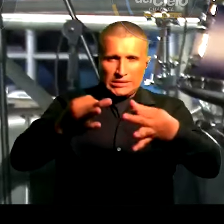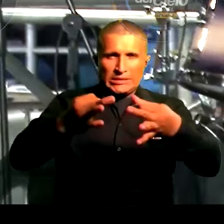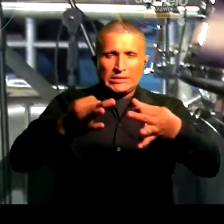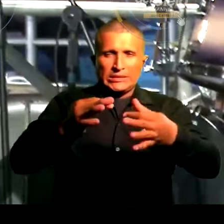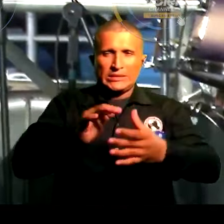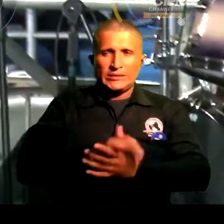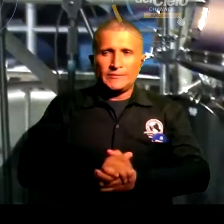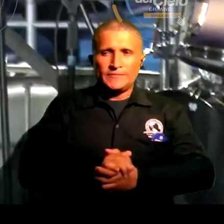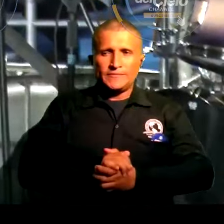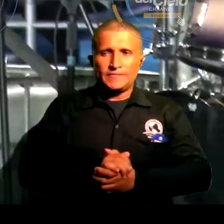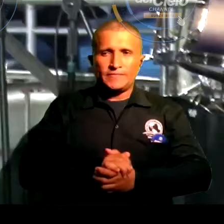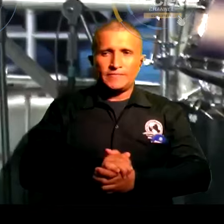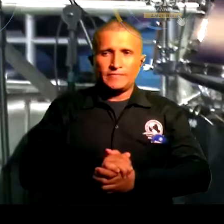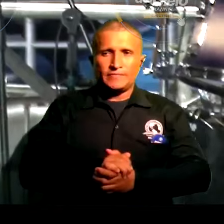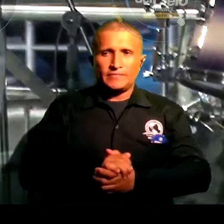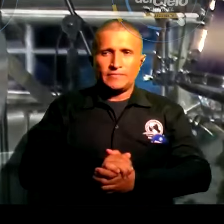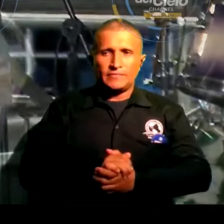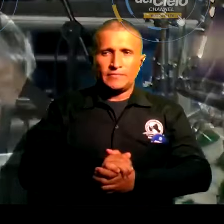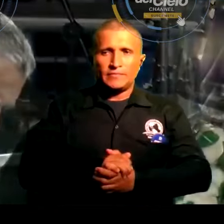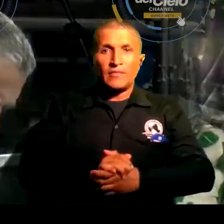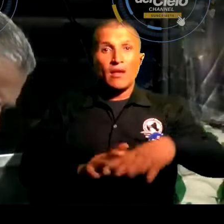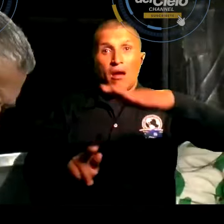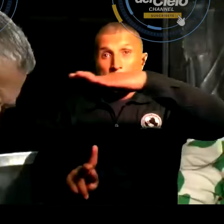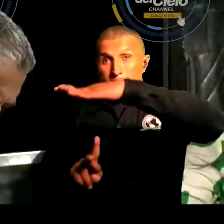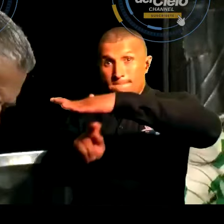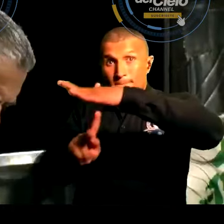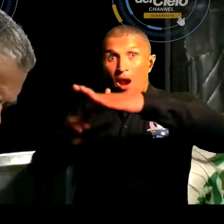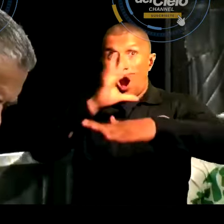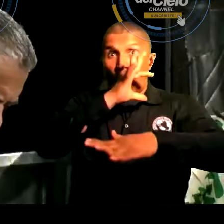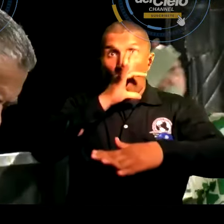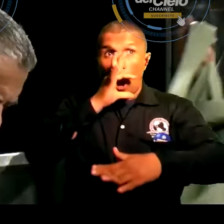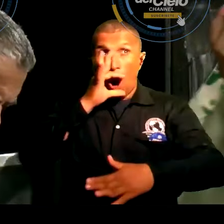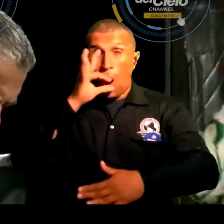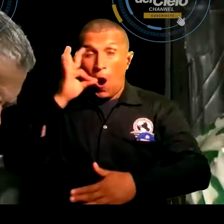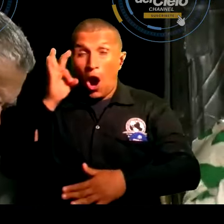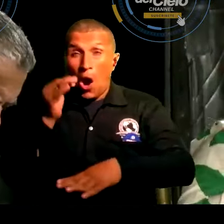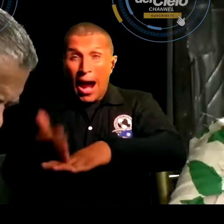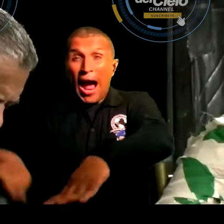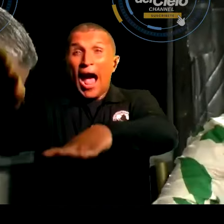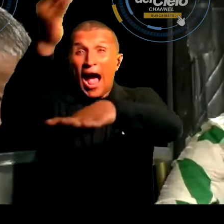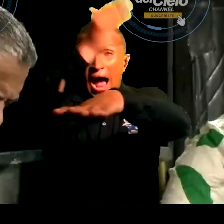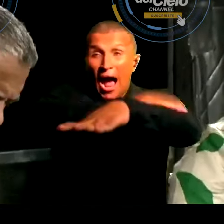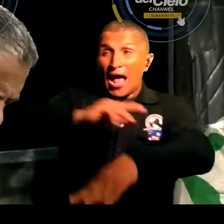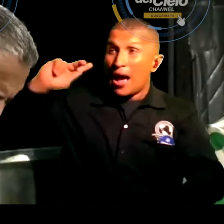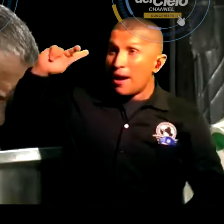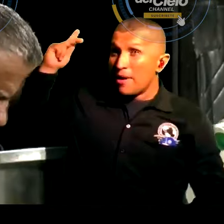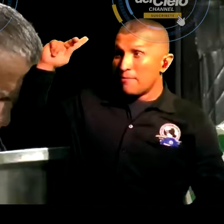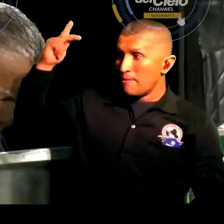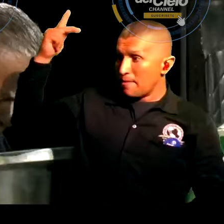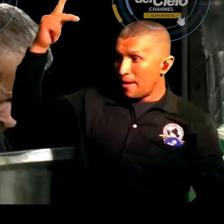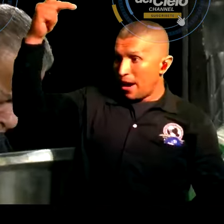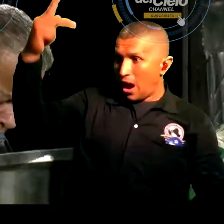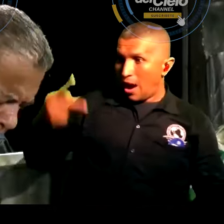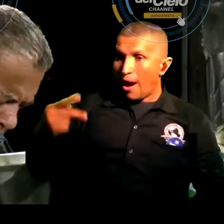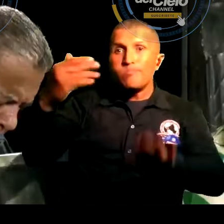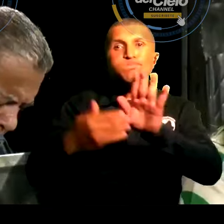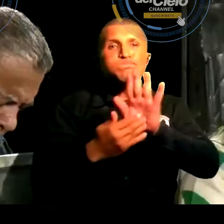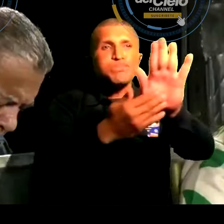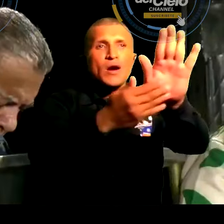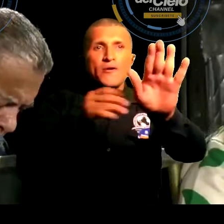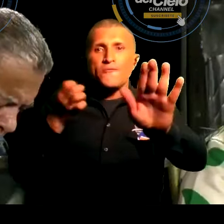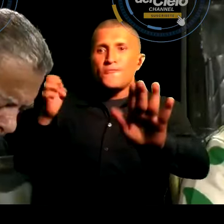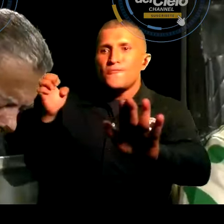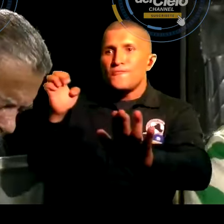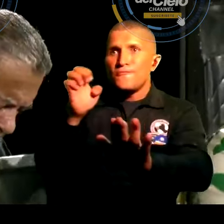Pablo y Bernabé en Antioquía de Pisidia presentaron el evangelio como la